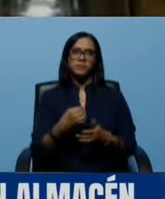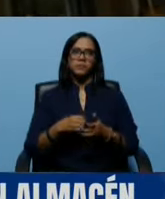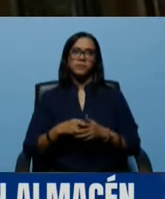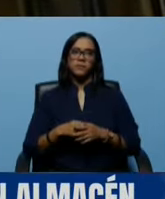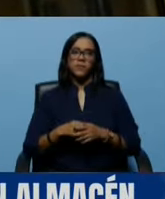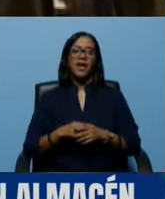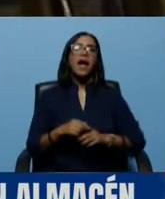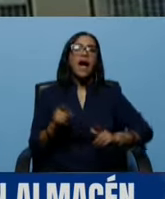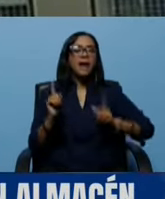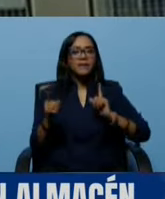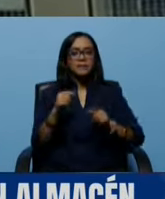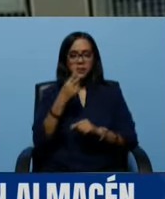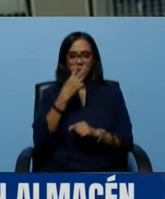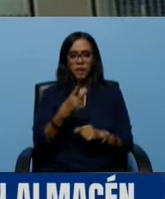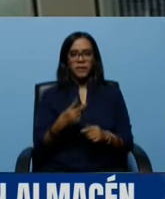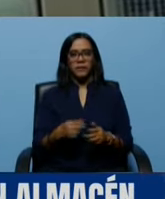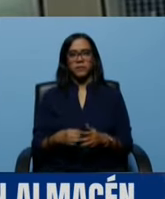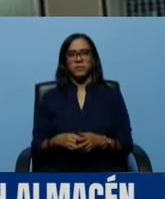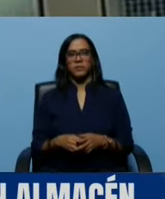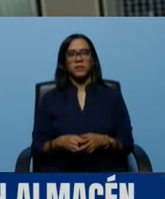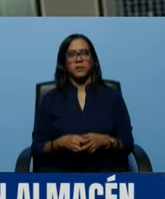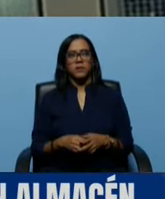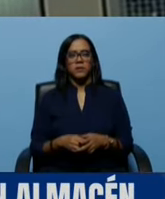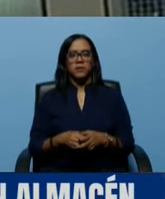a veces se ha visto